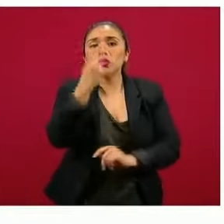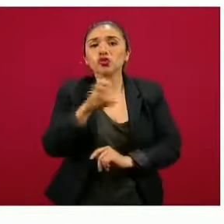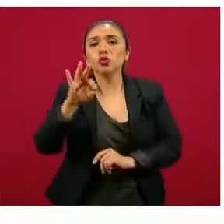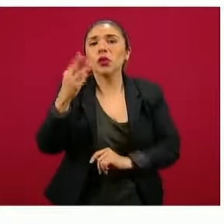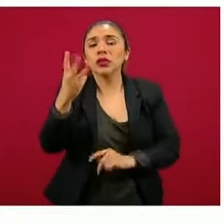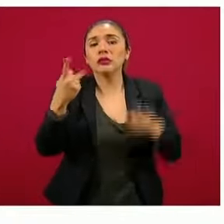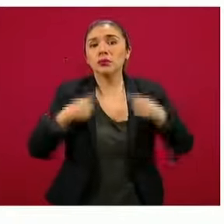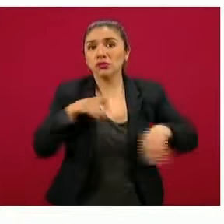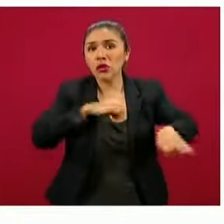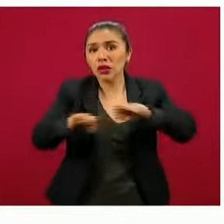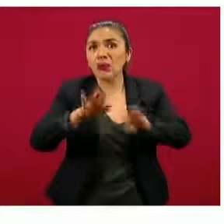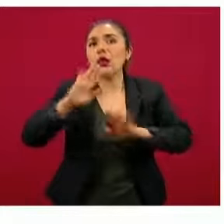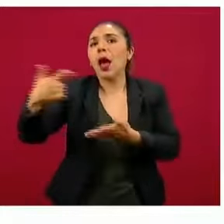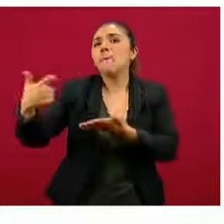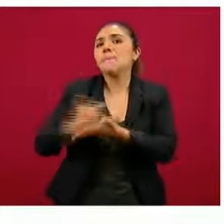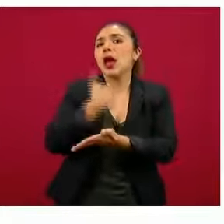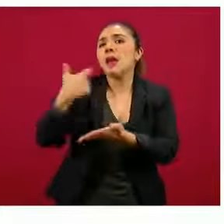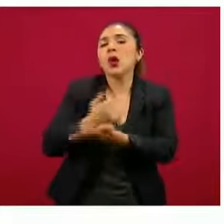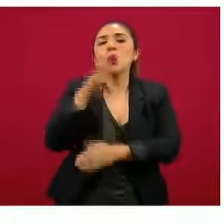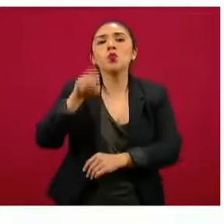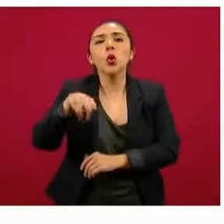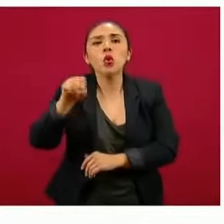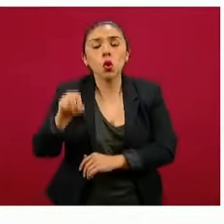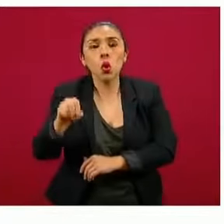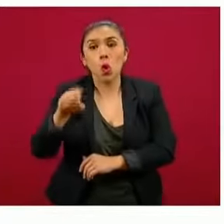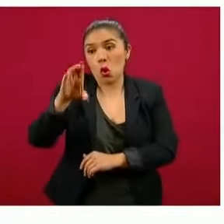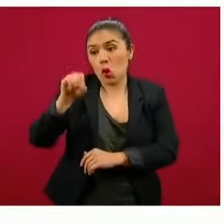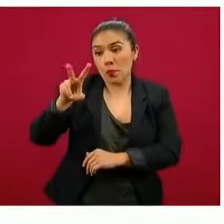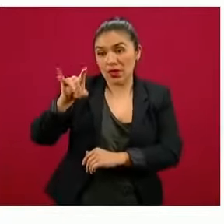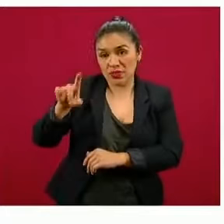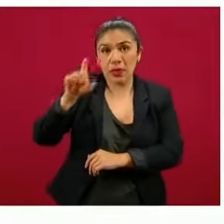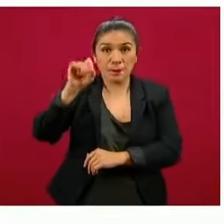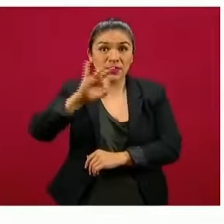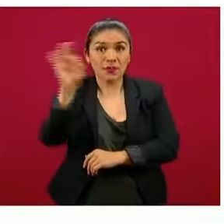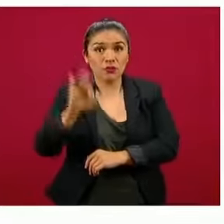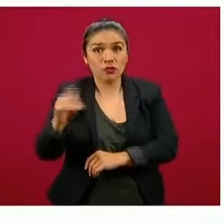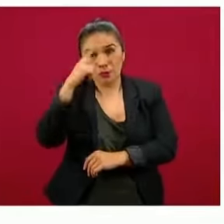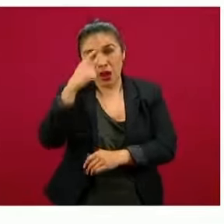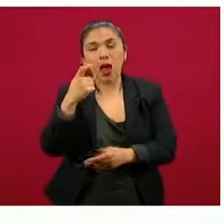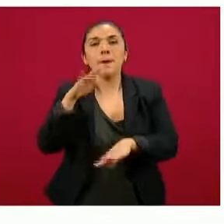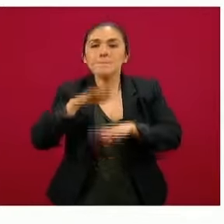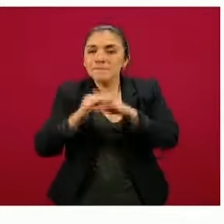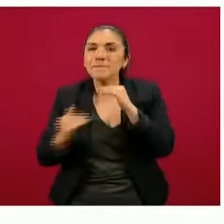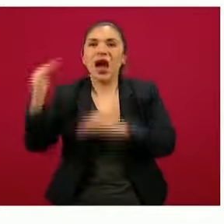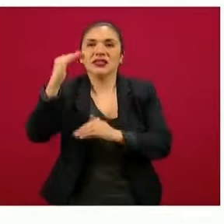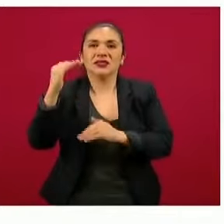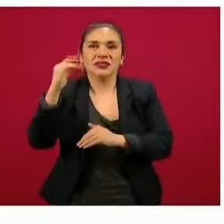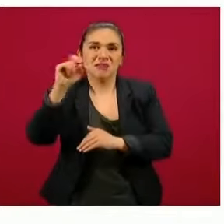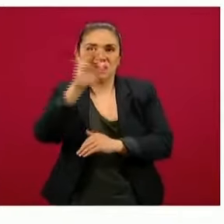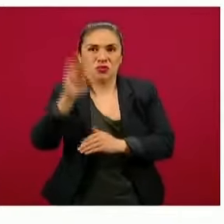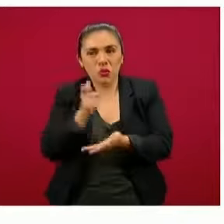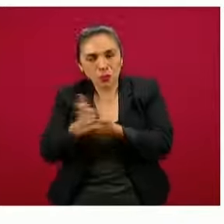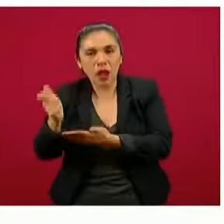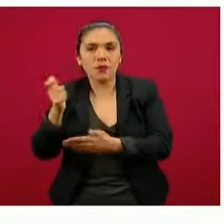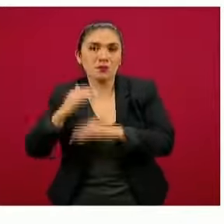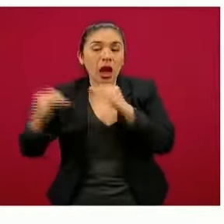15,243 trabajadores han recibido ya sea tanto el bono COVID, el 20% de sobresueldo para quienes están atendiendo directamente, y las notas de